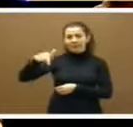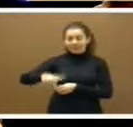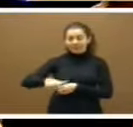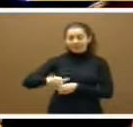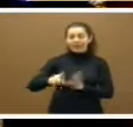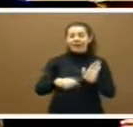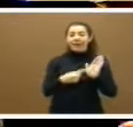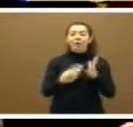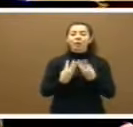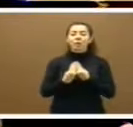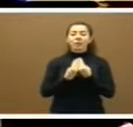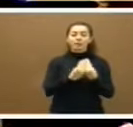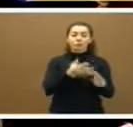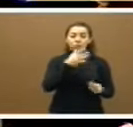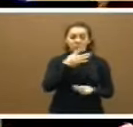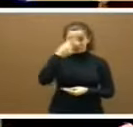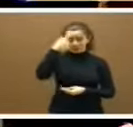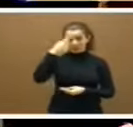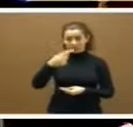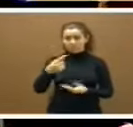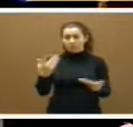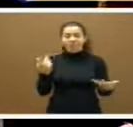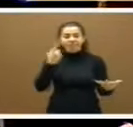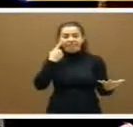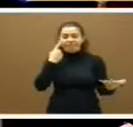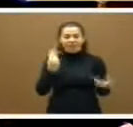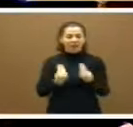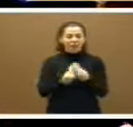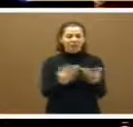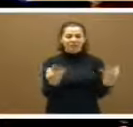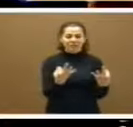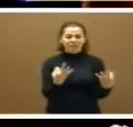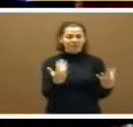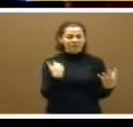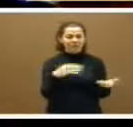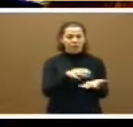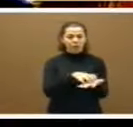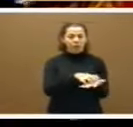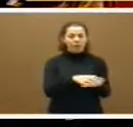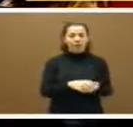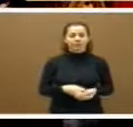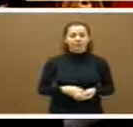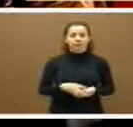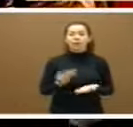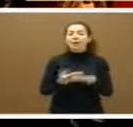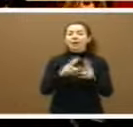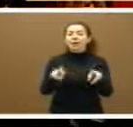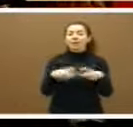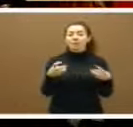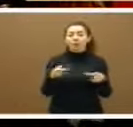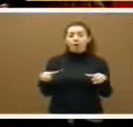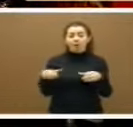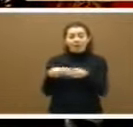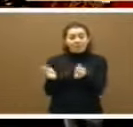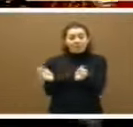supuesta ley de acompañamiento, porque ya no sabemos qué es lo que realmente acompaña. Una enmienda que lo que pretende es evitar que un Gobierno en minoría